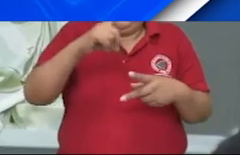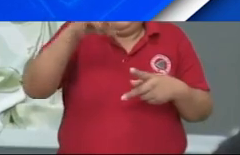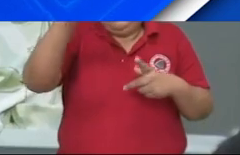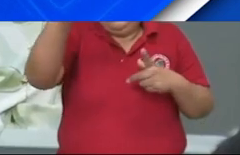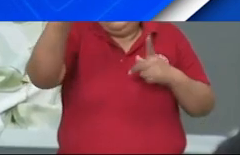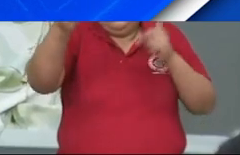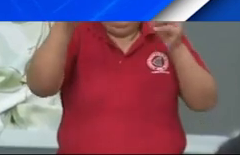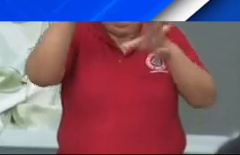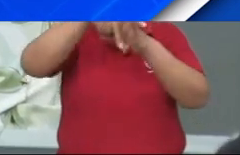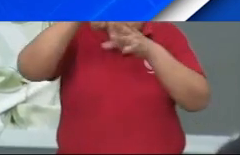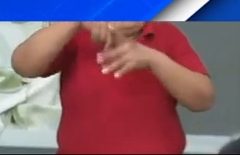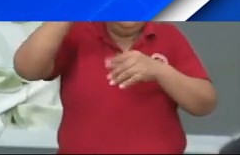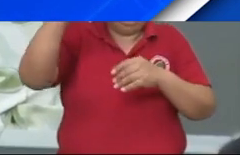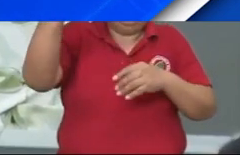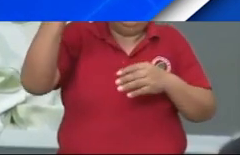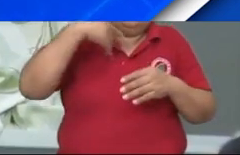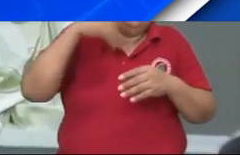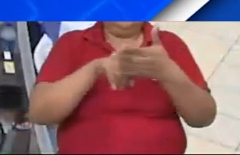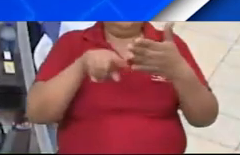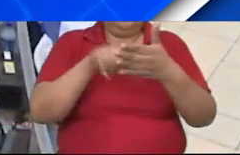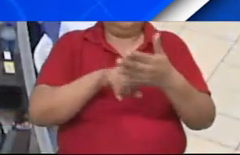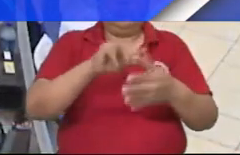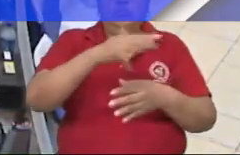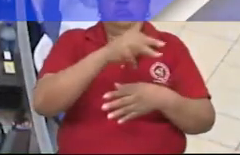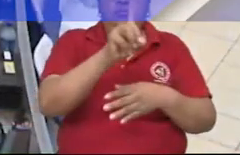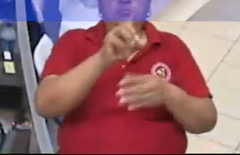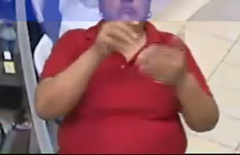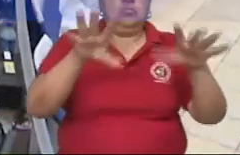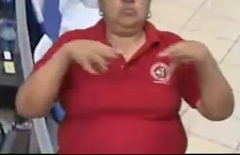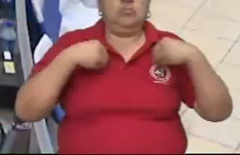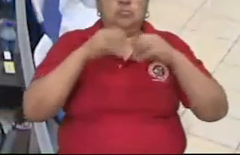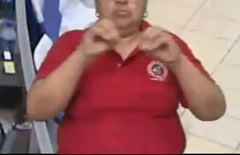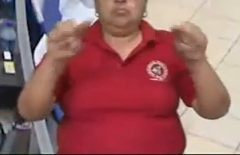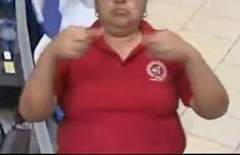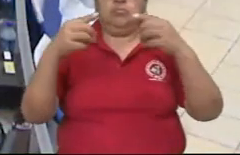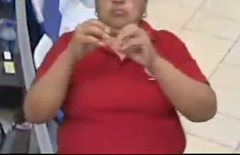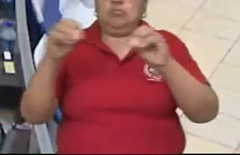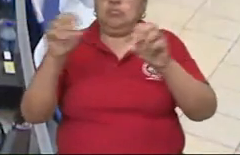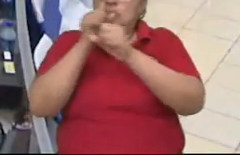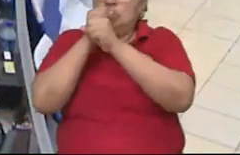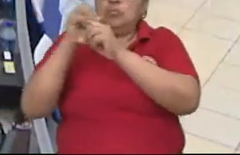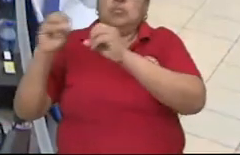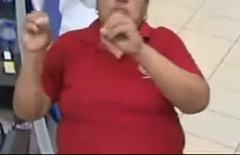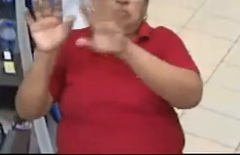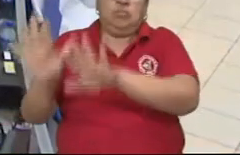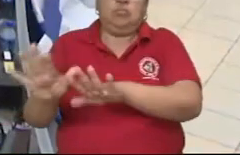zonas rurales de difícil acceso. Noticias 12, Darlene Téllez.